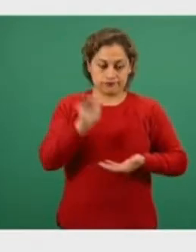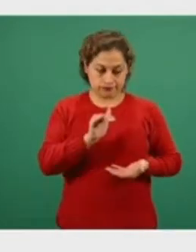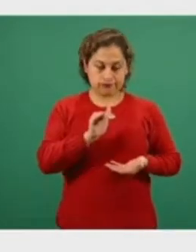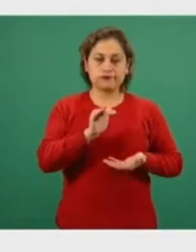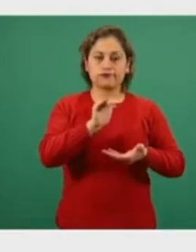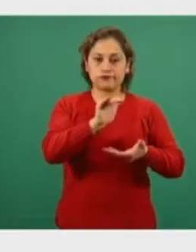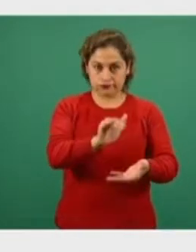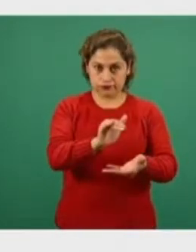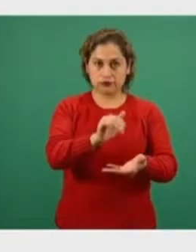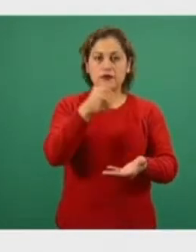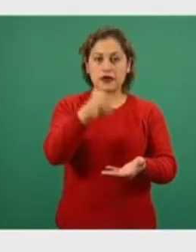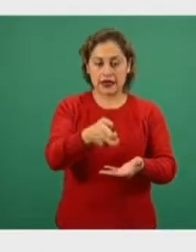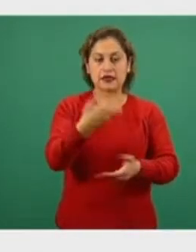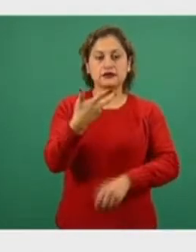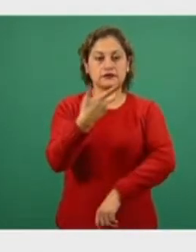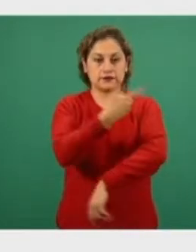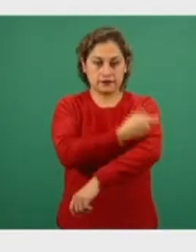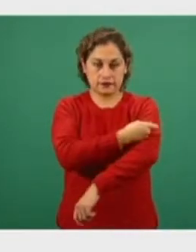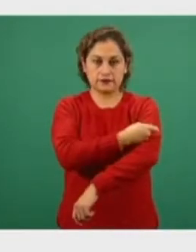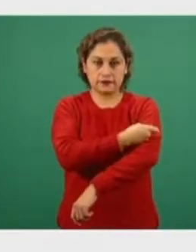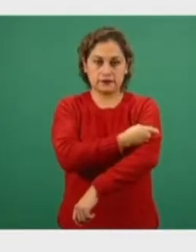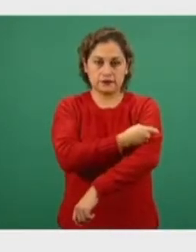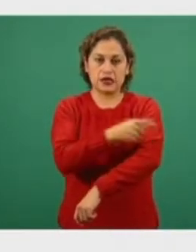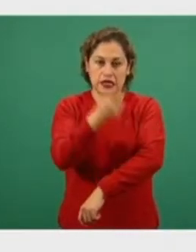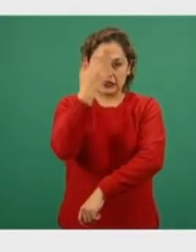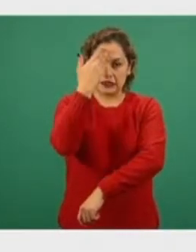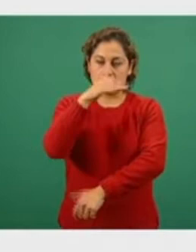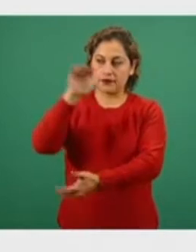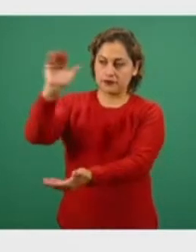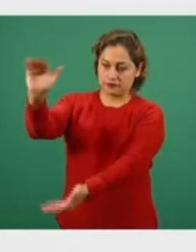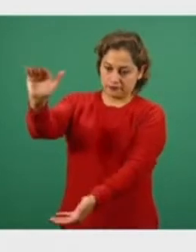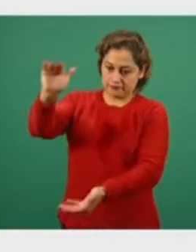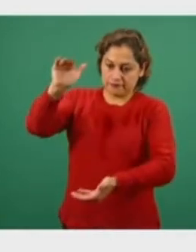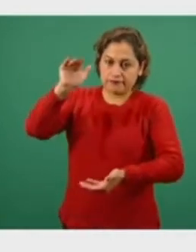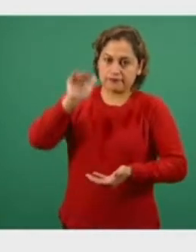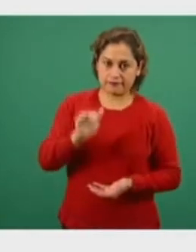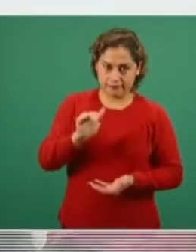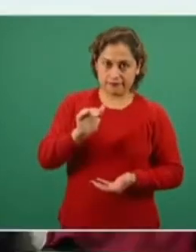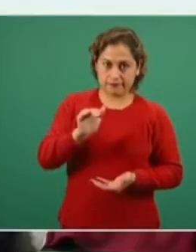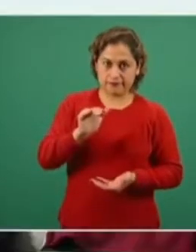cómo llegaron, porque llegó el gran lote o el lote principal